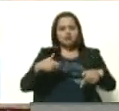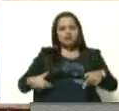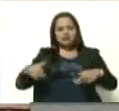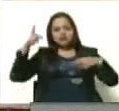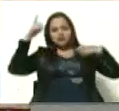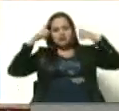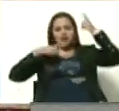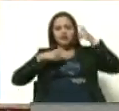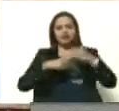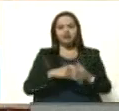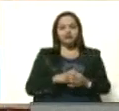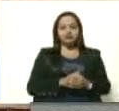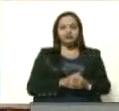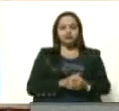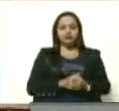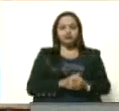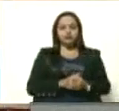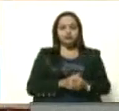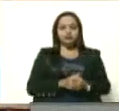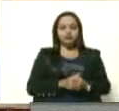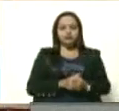Con su dedicación,